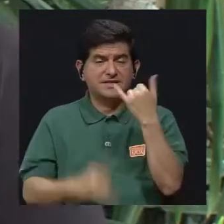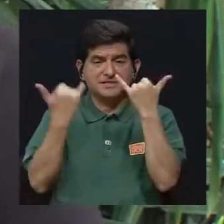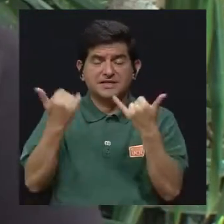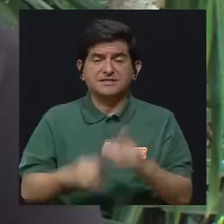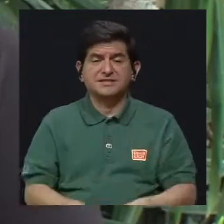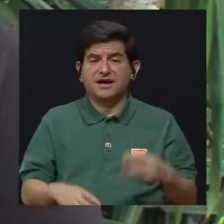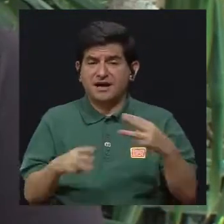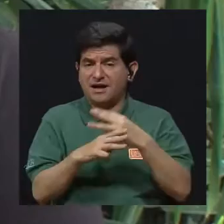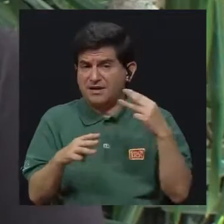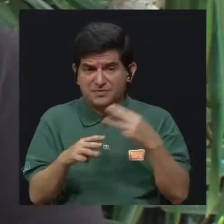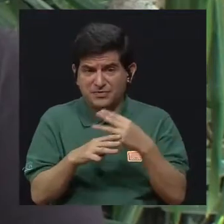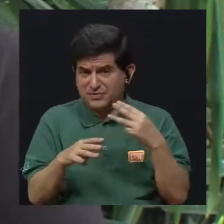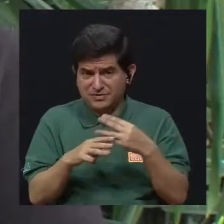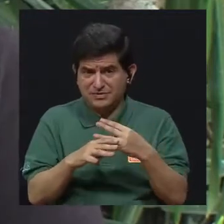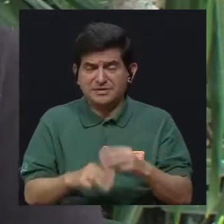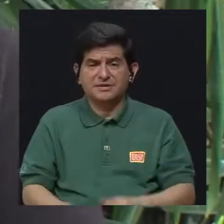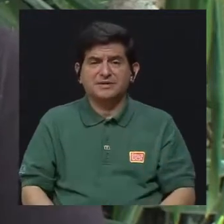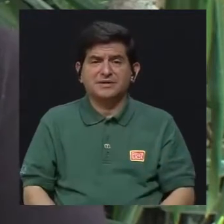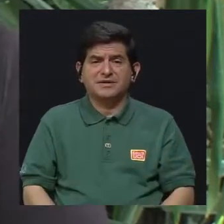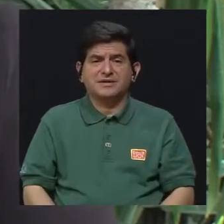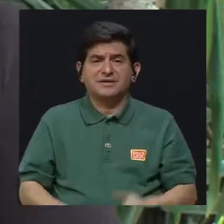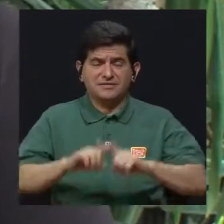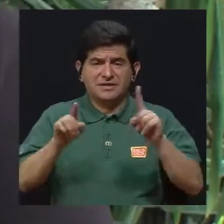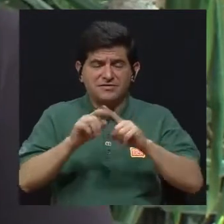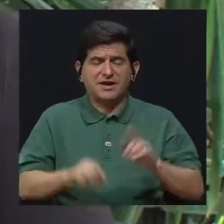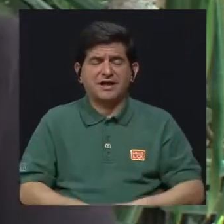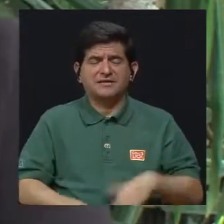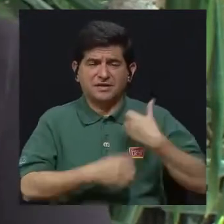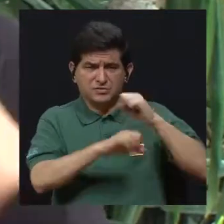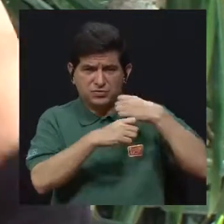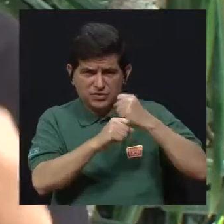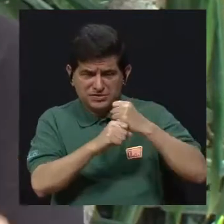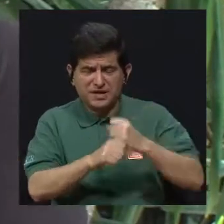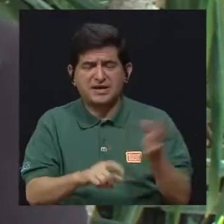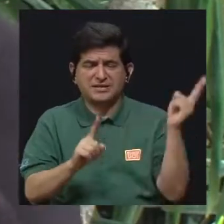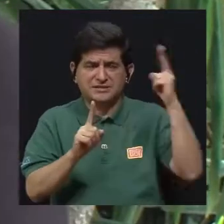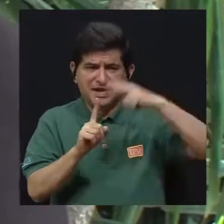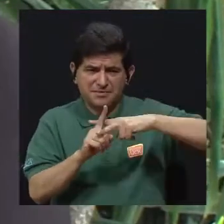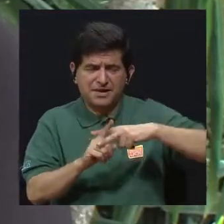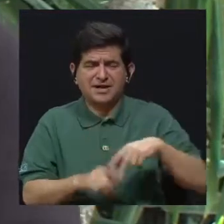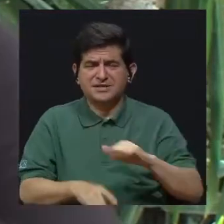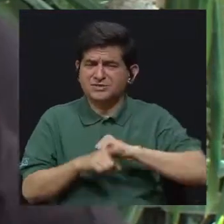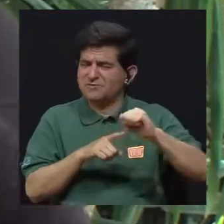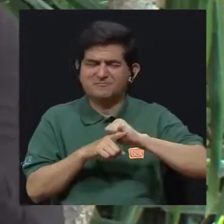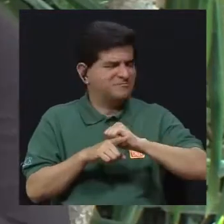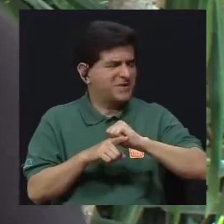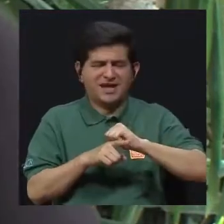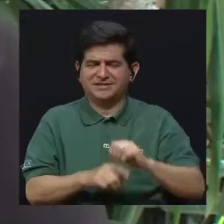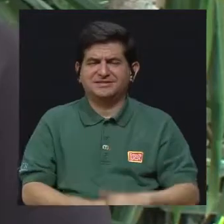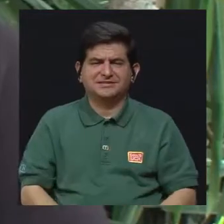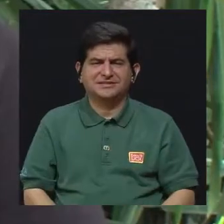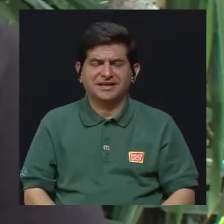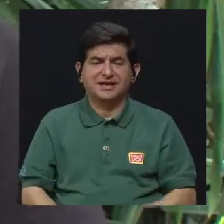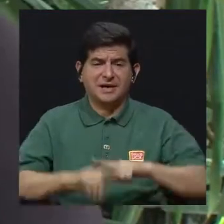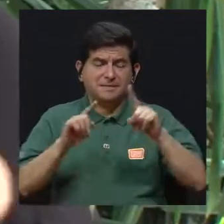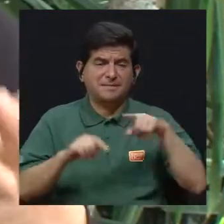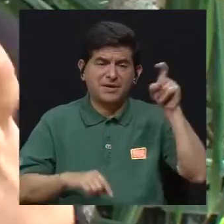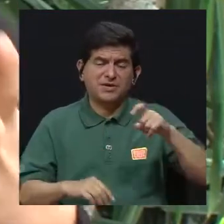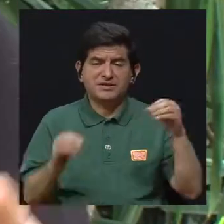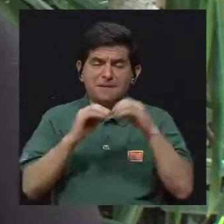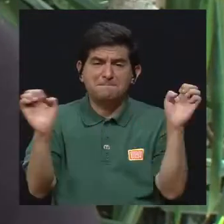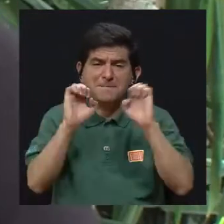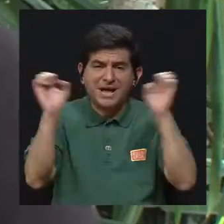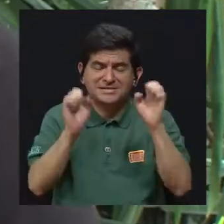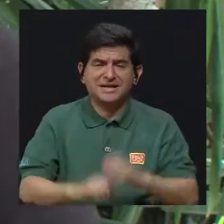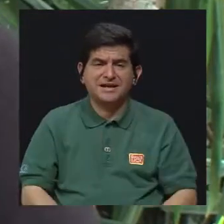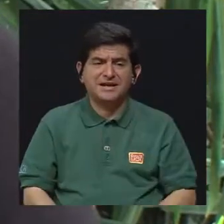las municipalidades, por ejemplo, uh-huh. pero en la práctica se necesita meter más energía para poder quemar